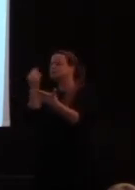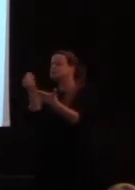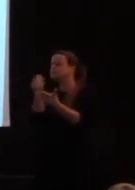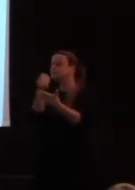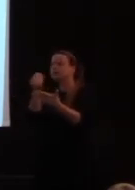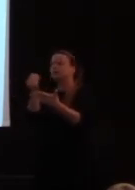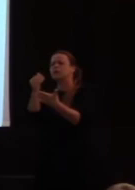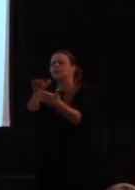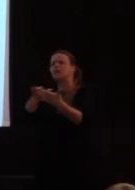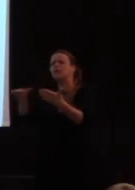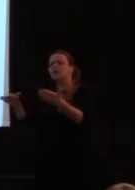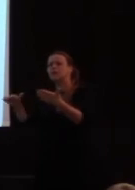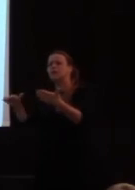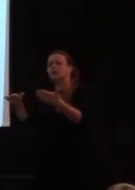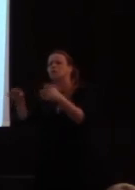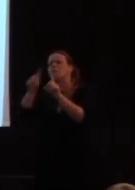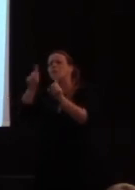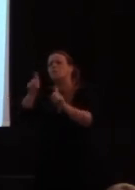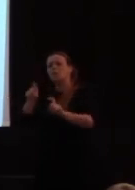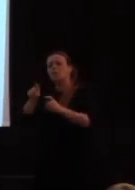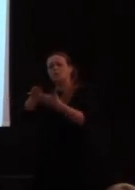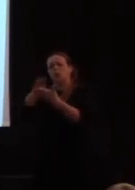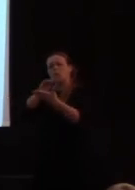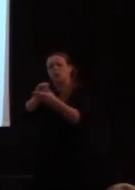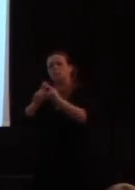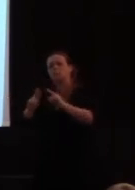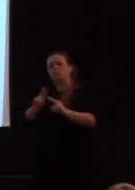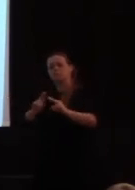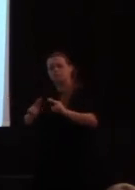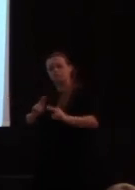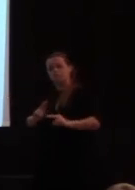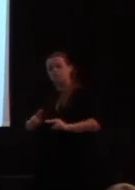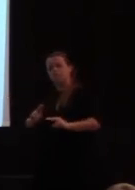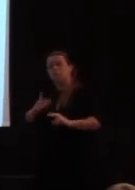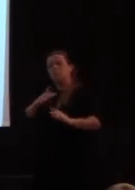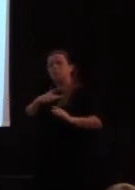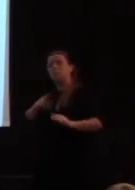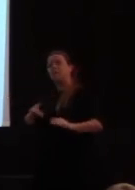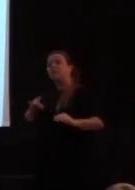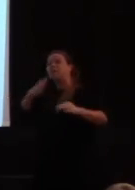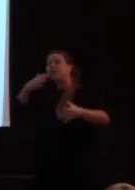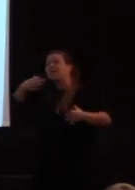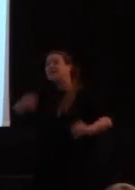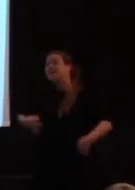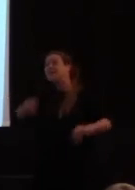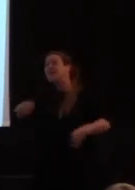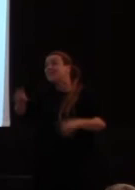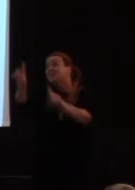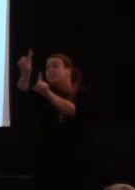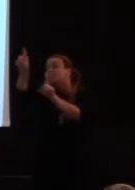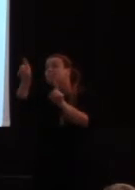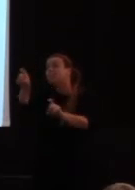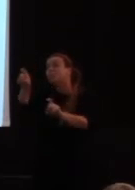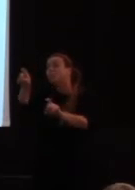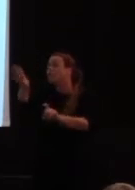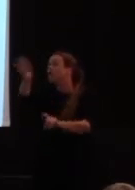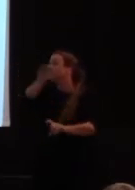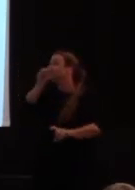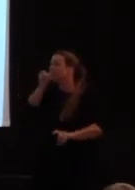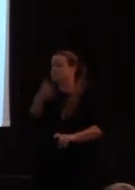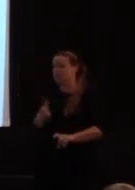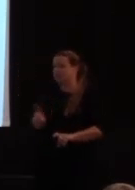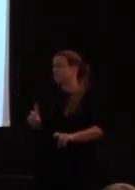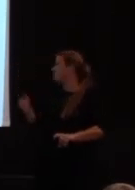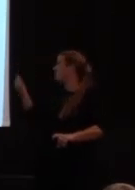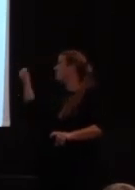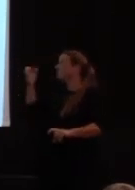son capaces de contestar preguntas de comprensión entendiendo muy poco lo que se está preguntando. Por ejemplo, yo tengo este